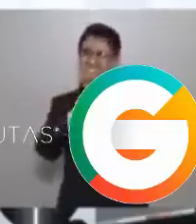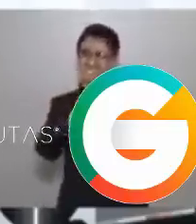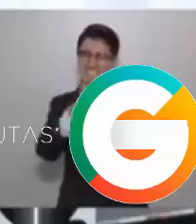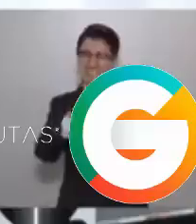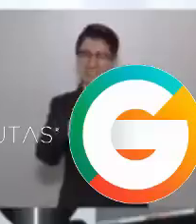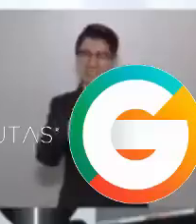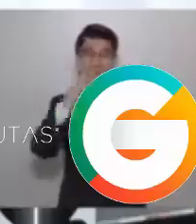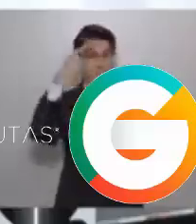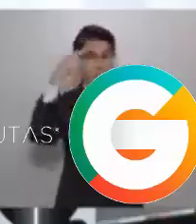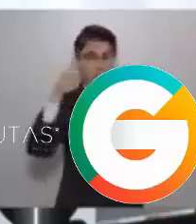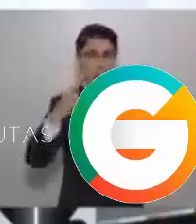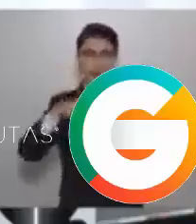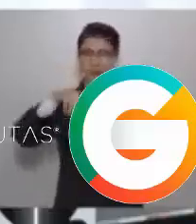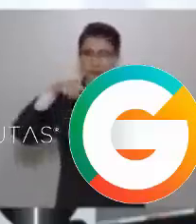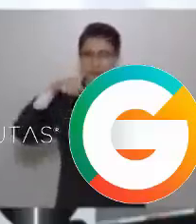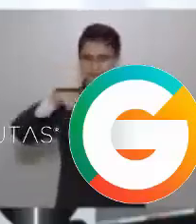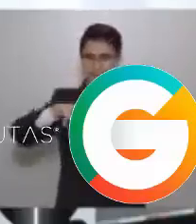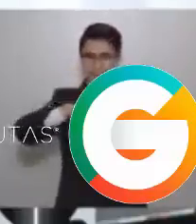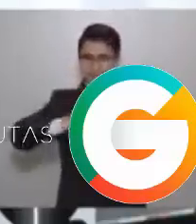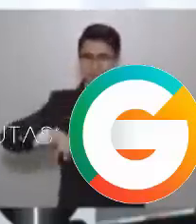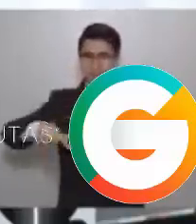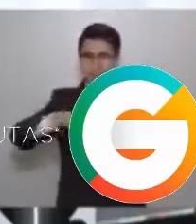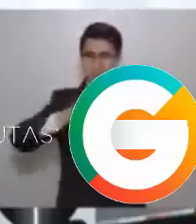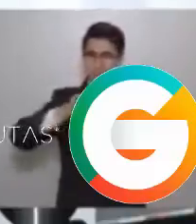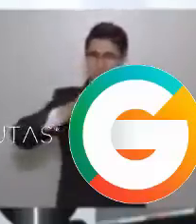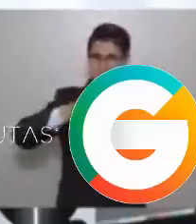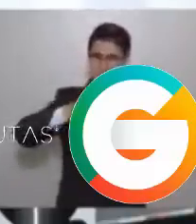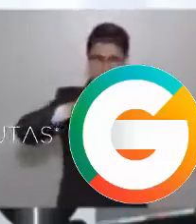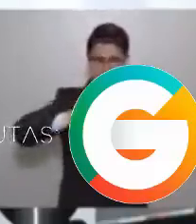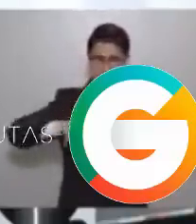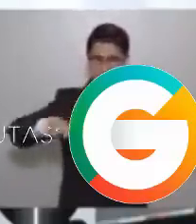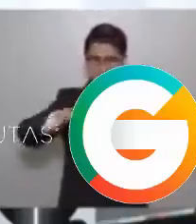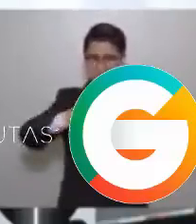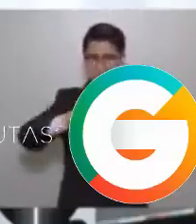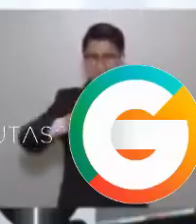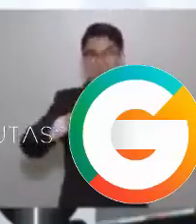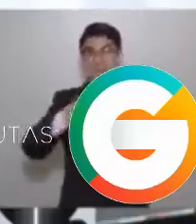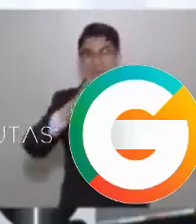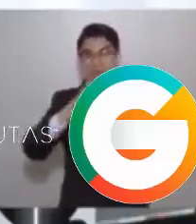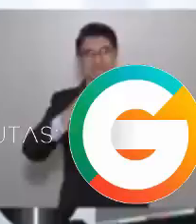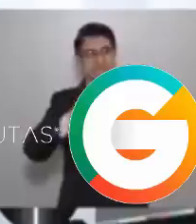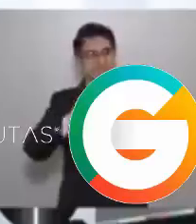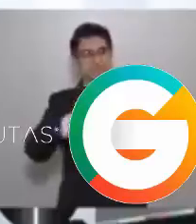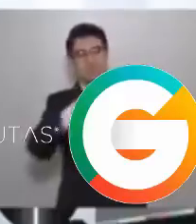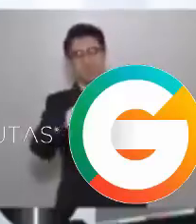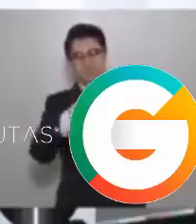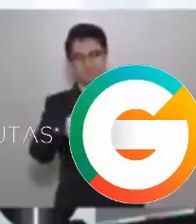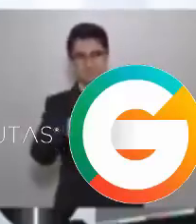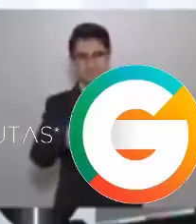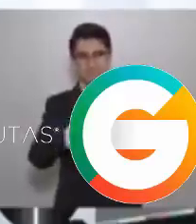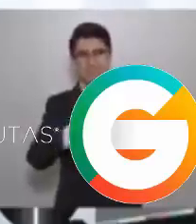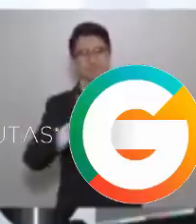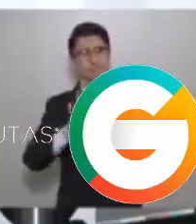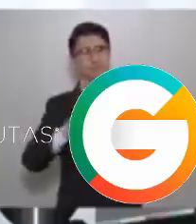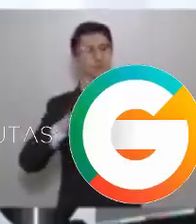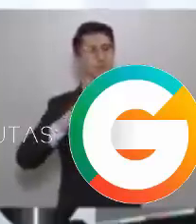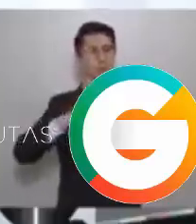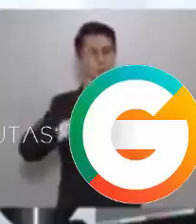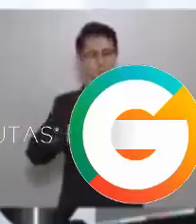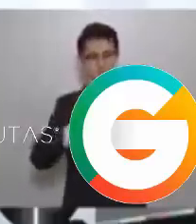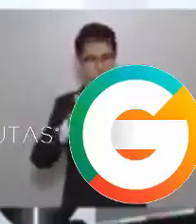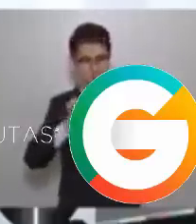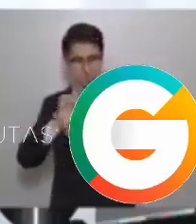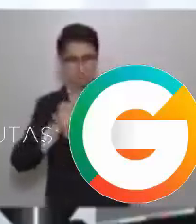dieron cuenta en un hallazgo fortuito en el poblado de San Vicente, toda vez que estas